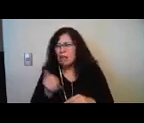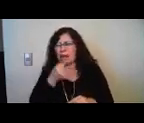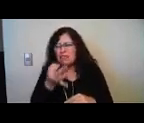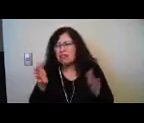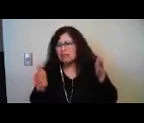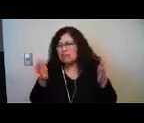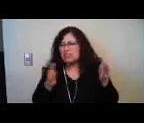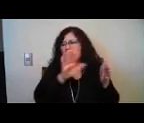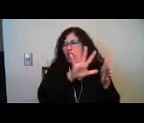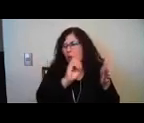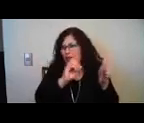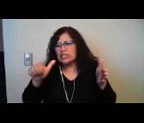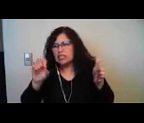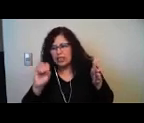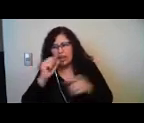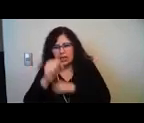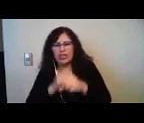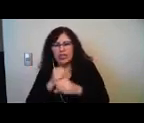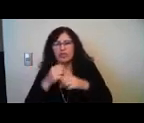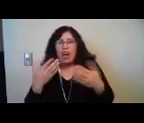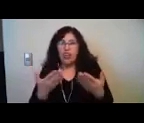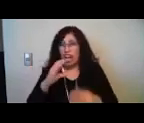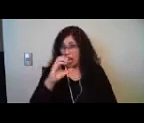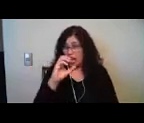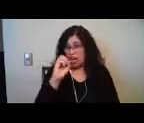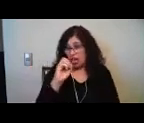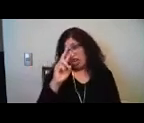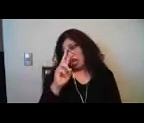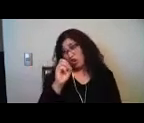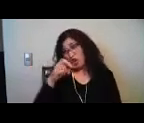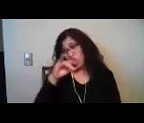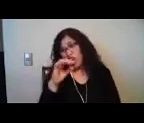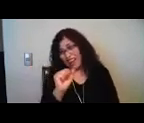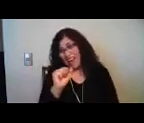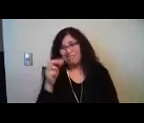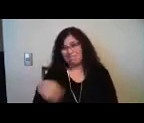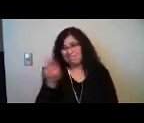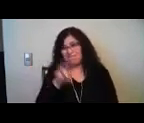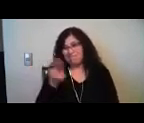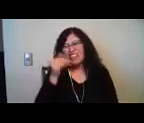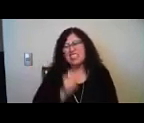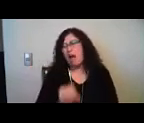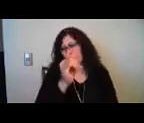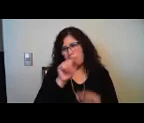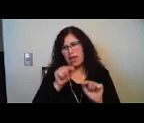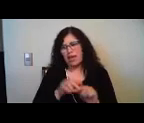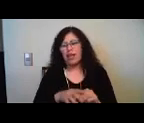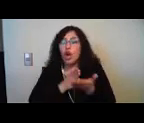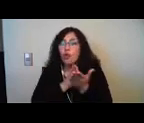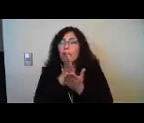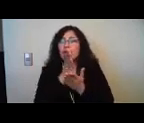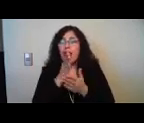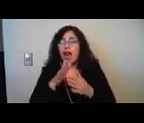carácter crónica, es decir, que va a estar toda la vida con la persona, es progresiva, ya, y causa una pérdida paulatina de la